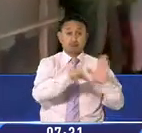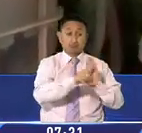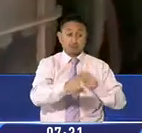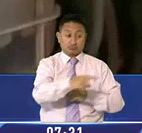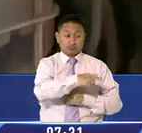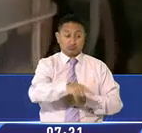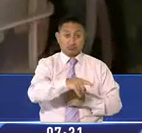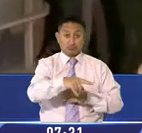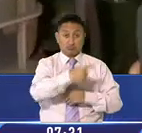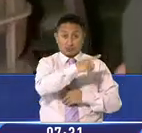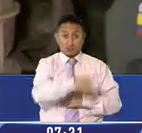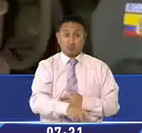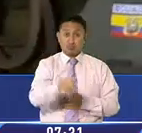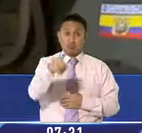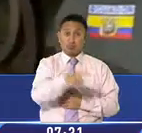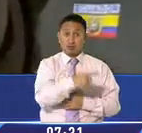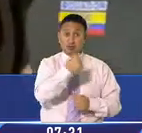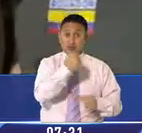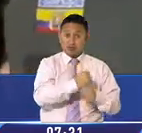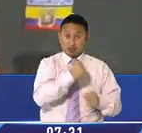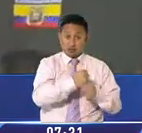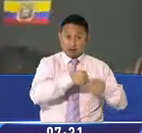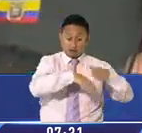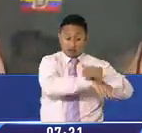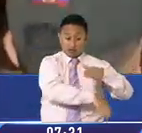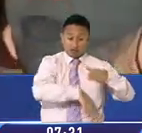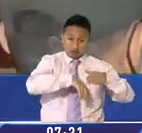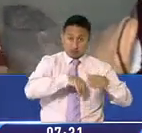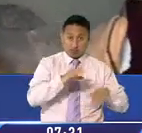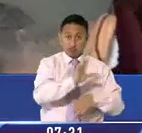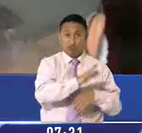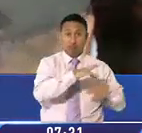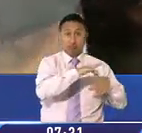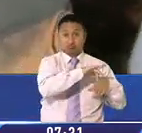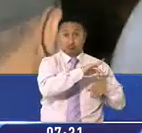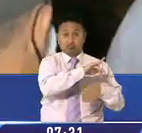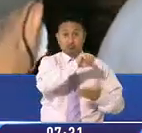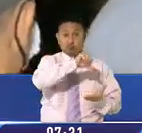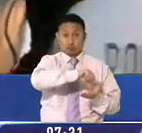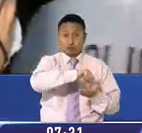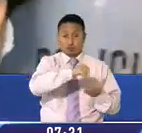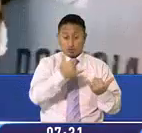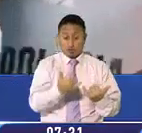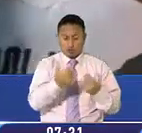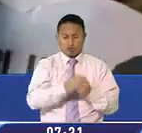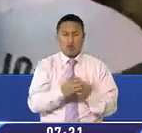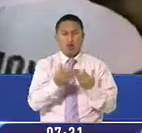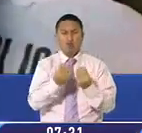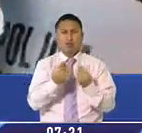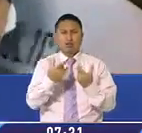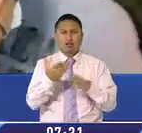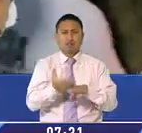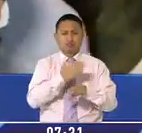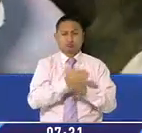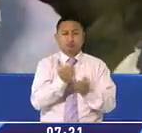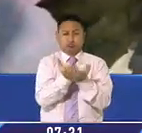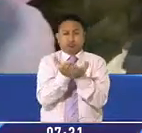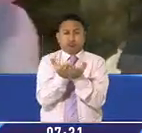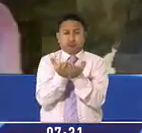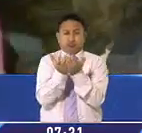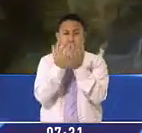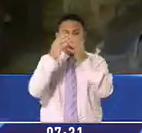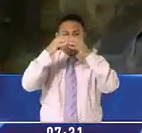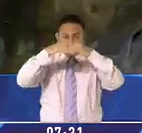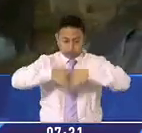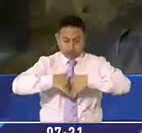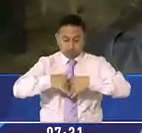de extracción minera en la zona debido al riesgo que representa para la ciudad, ya que registra hundimientos desde hace mucho tiempo atrás,